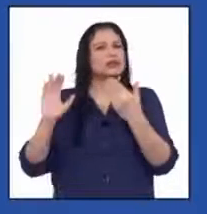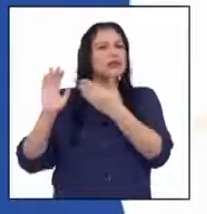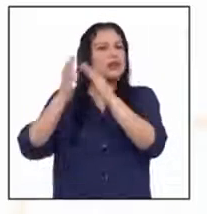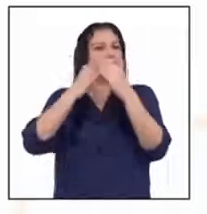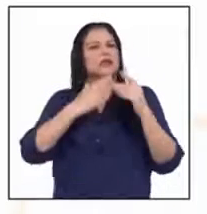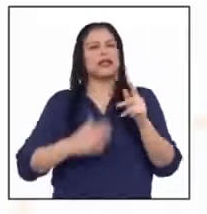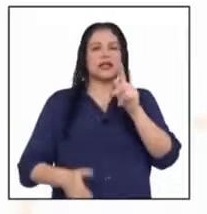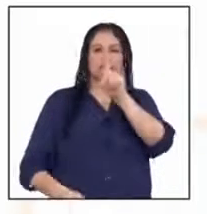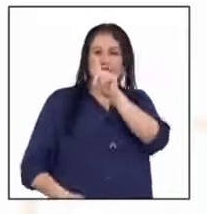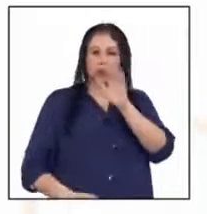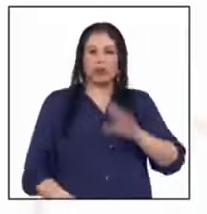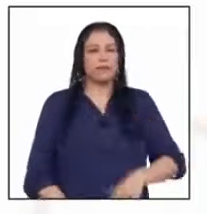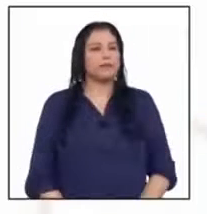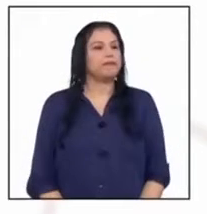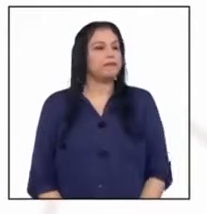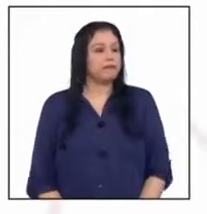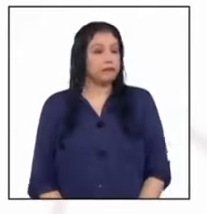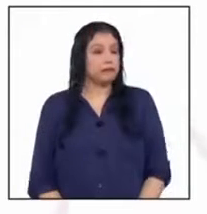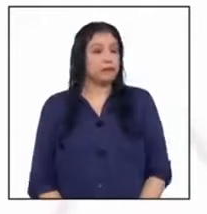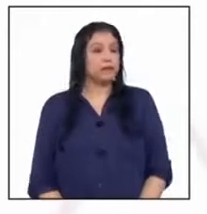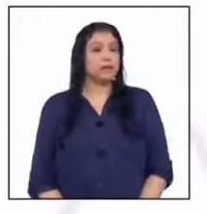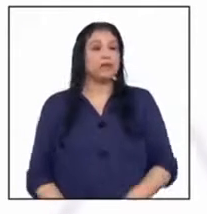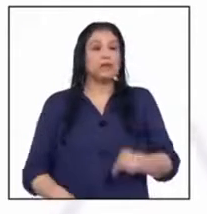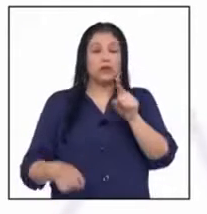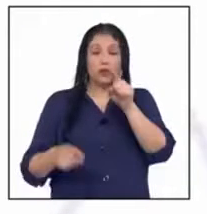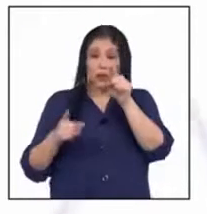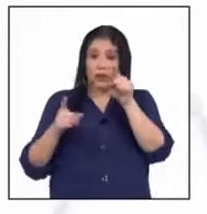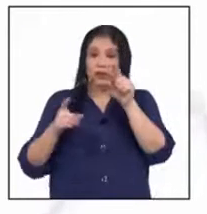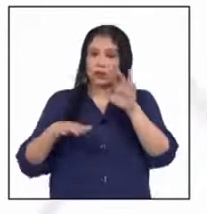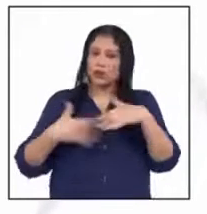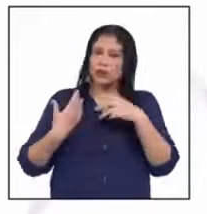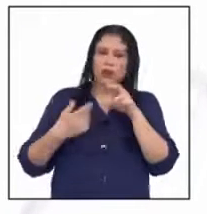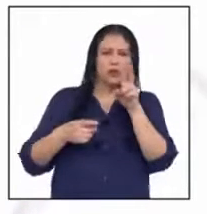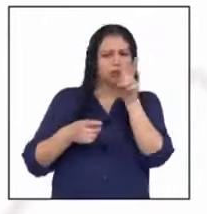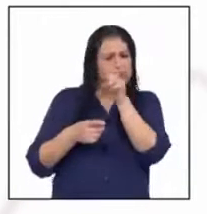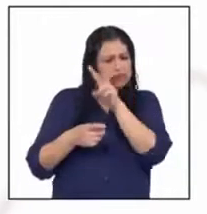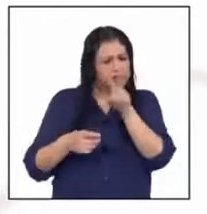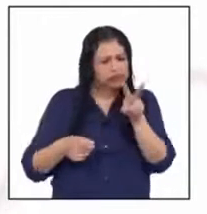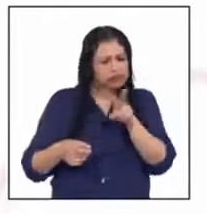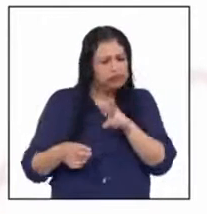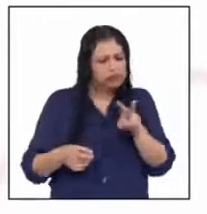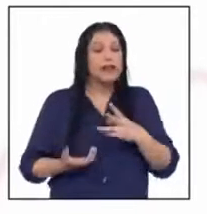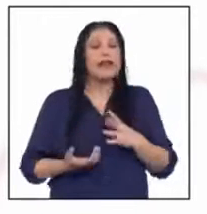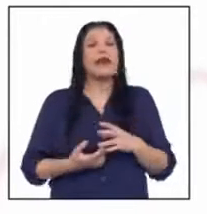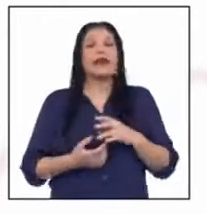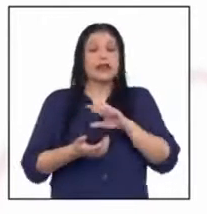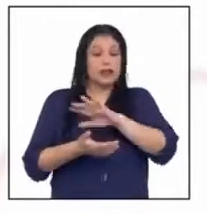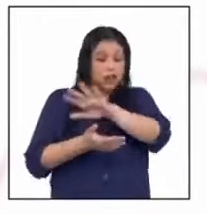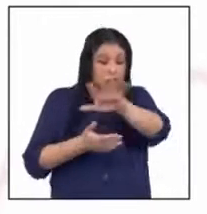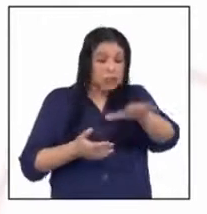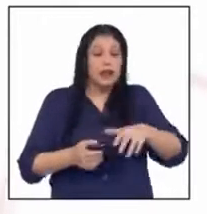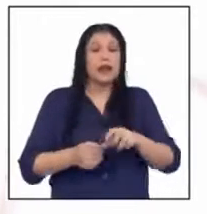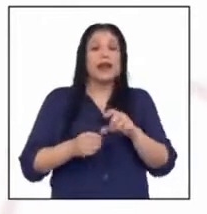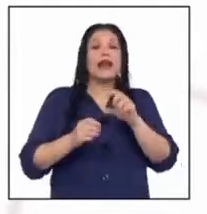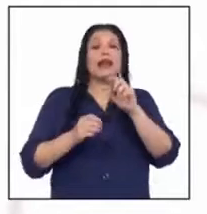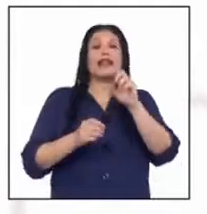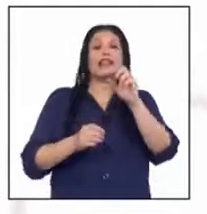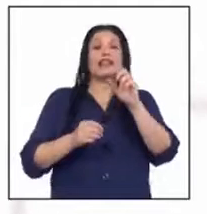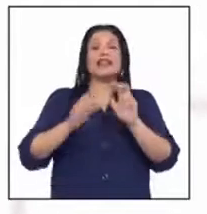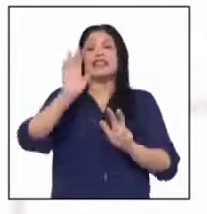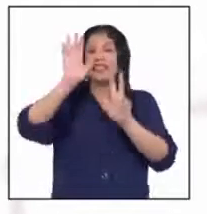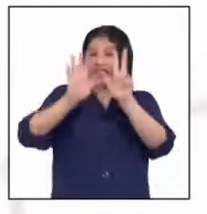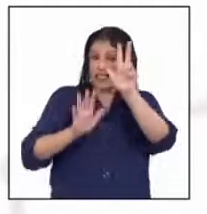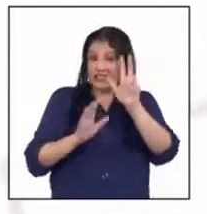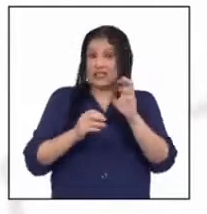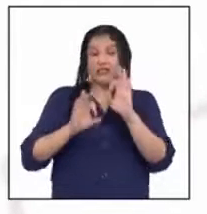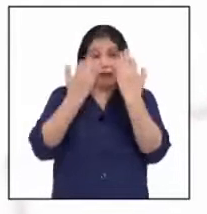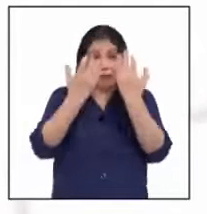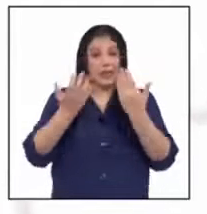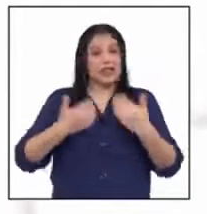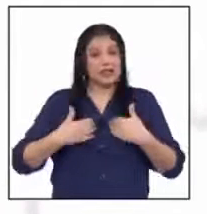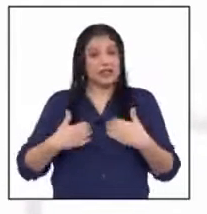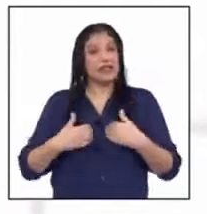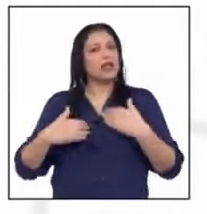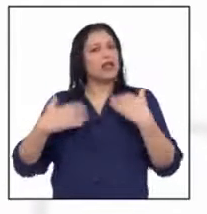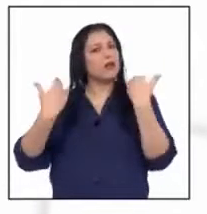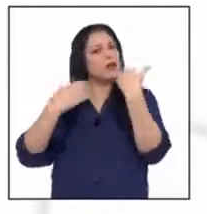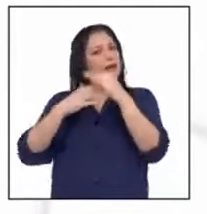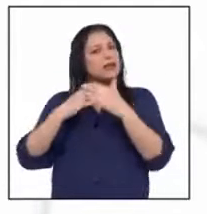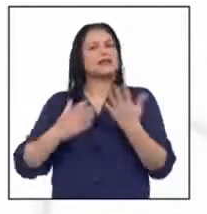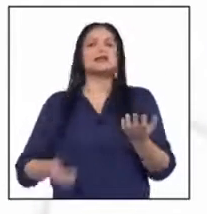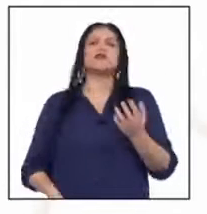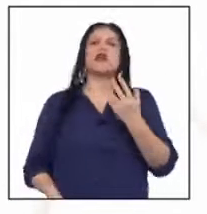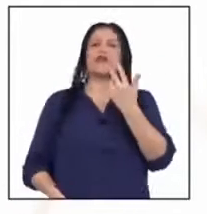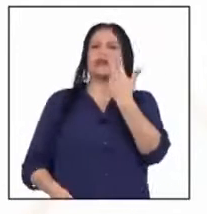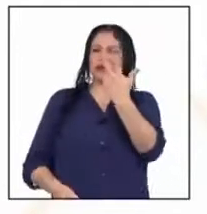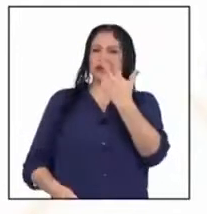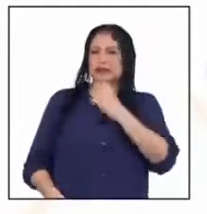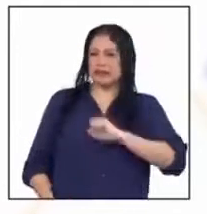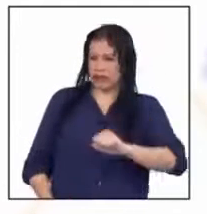quichua. Con estos datos puedo afirmar que 13 familias tienen como máximo 3 hijos. Profesora, y en base